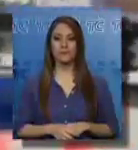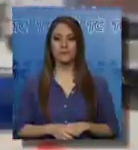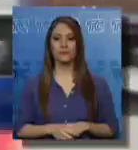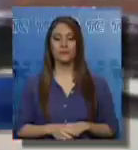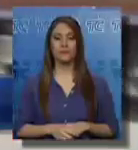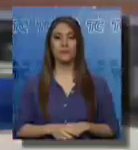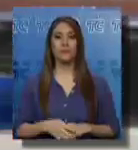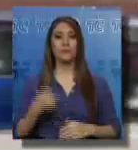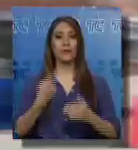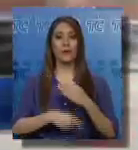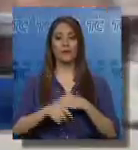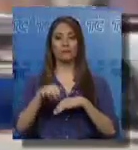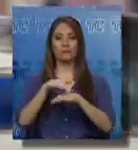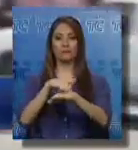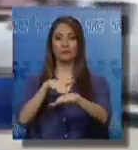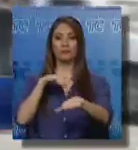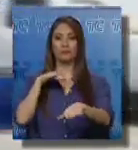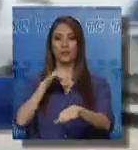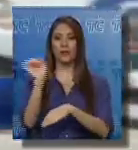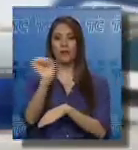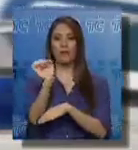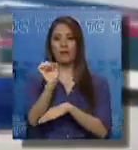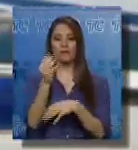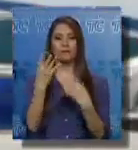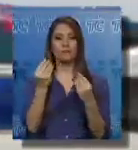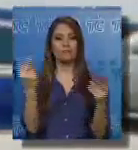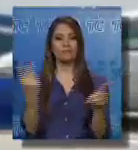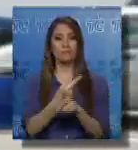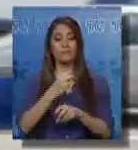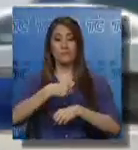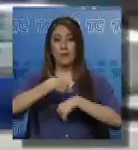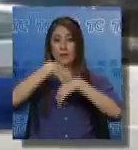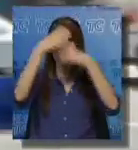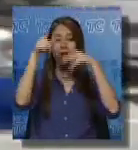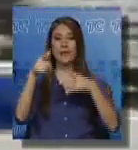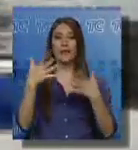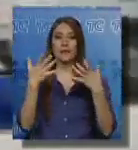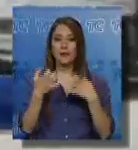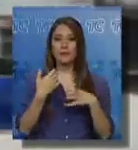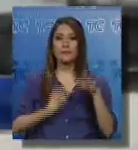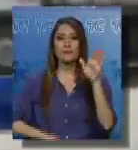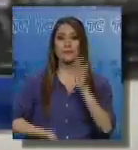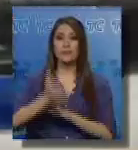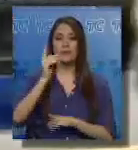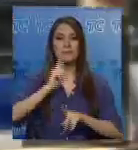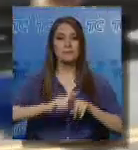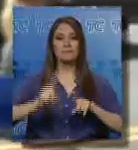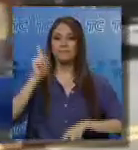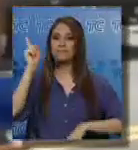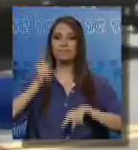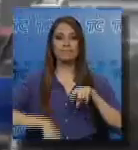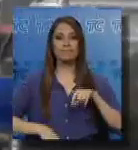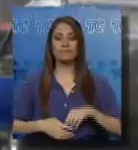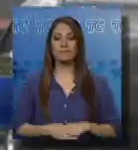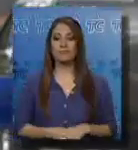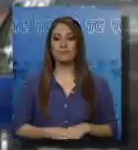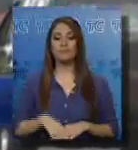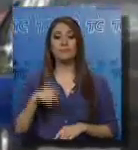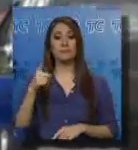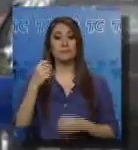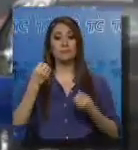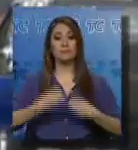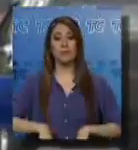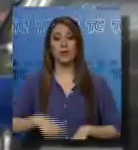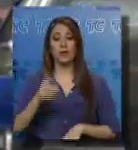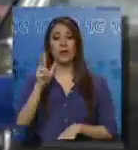El bloqueo de la vía causó importantes pérdidas a quienes desde la madrugada intentaban cruzar hacia el centro del país. Por ejemplo, hubo quienes